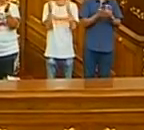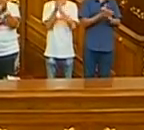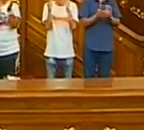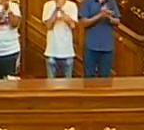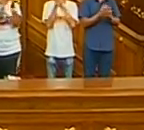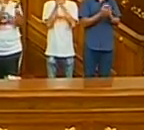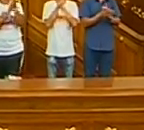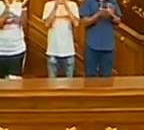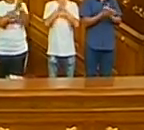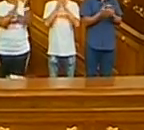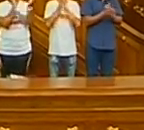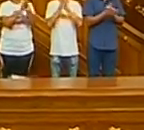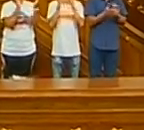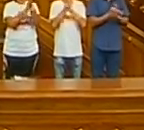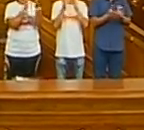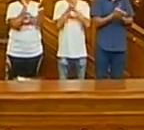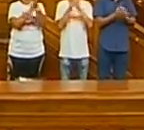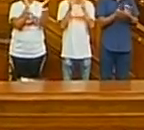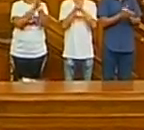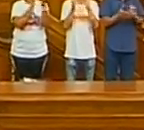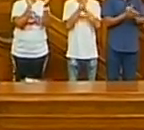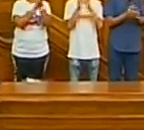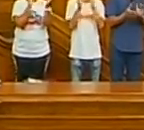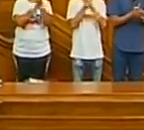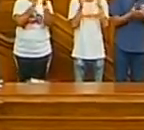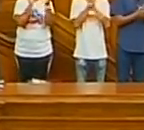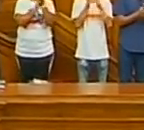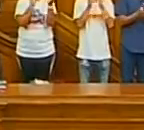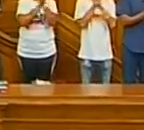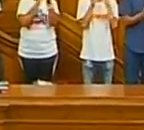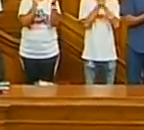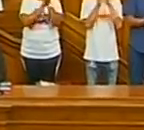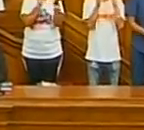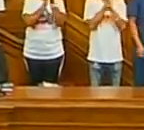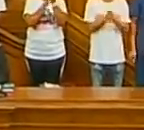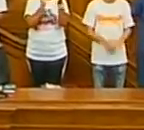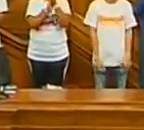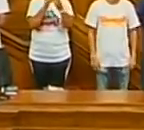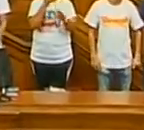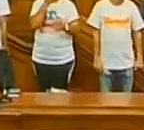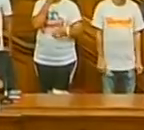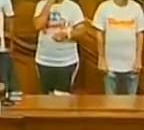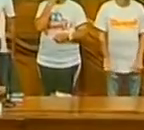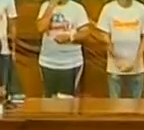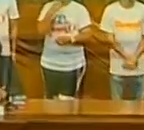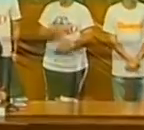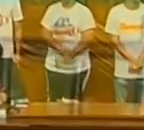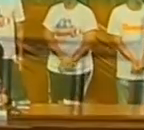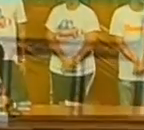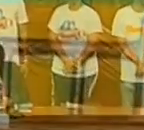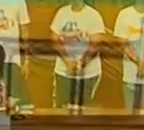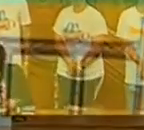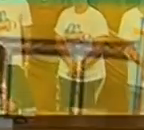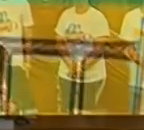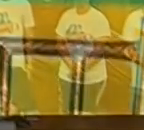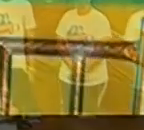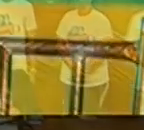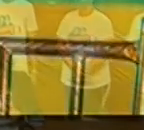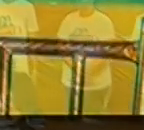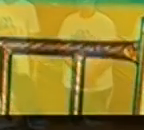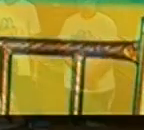representan a robert serra y a toda la juventud venezolana nosotros desde acá